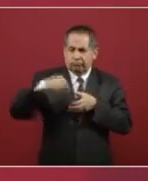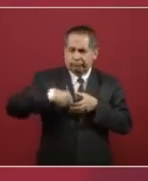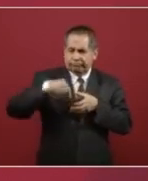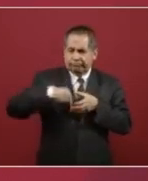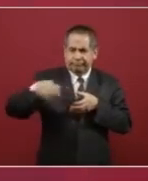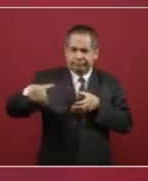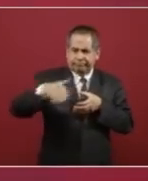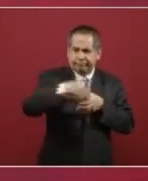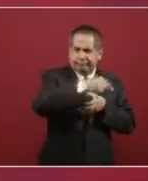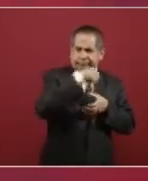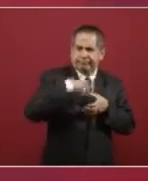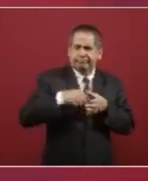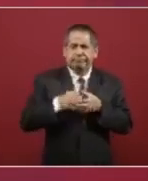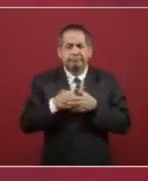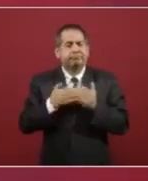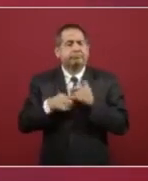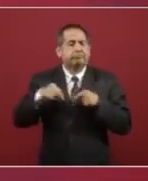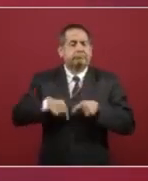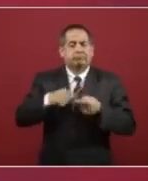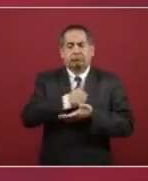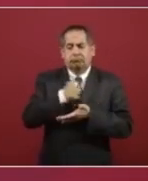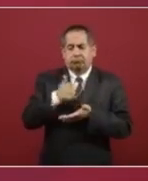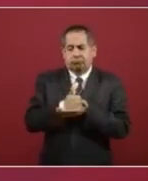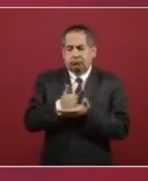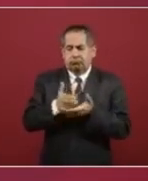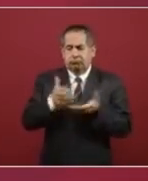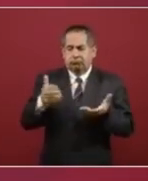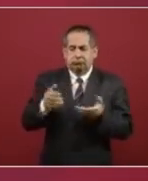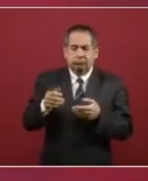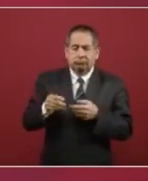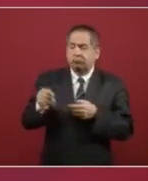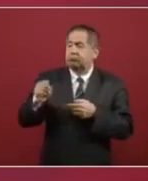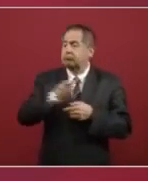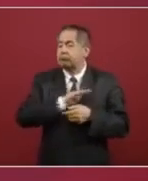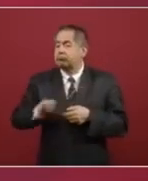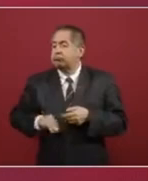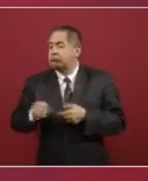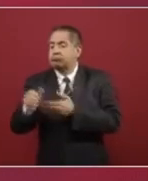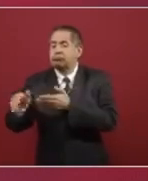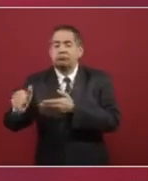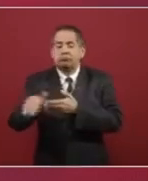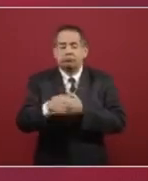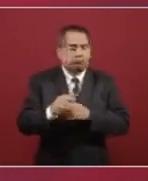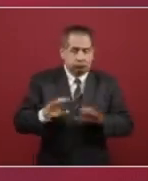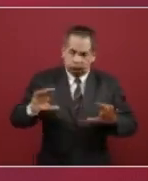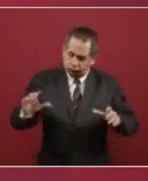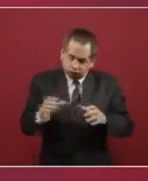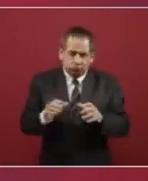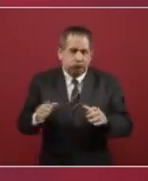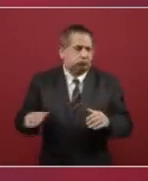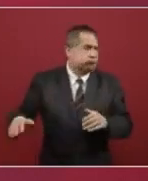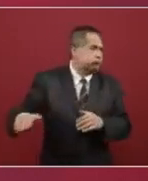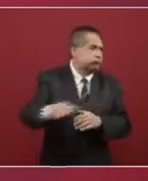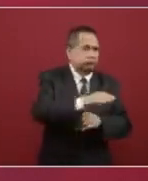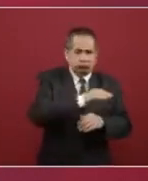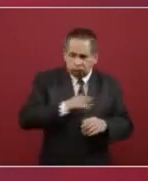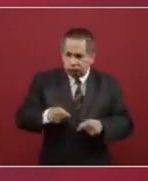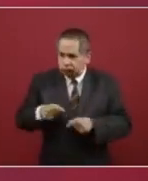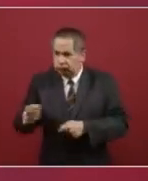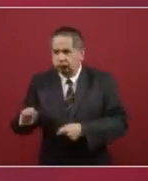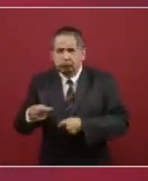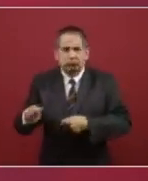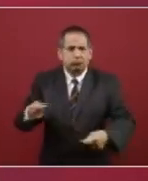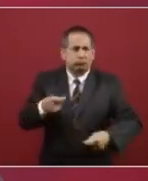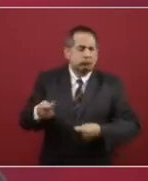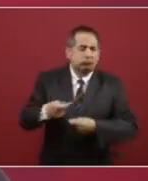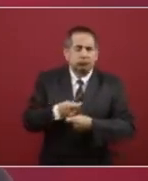crecimiento económico en las grandes ciudades y contribuir a integrar,